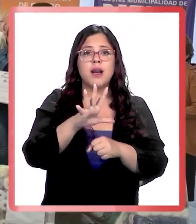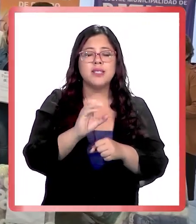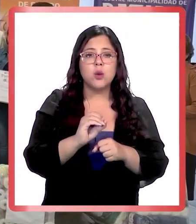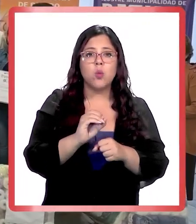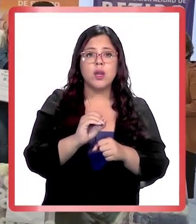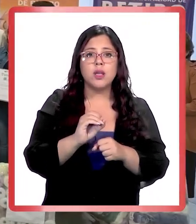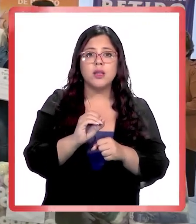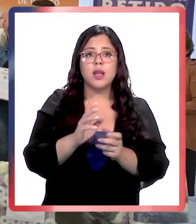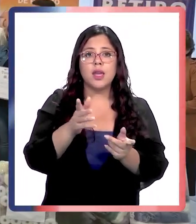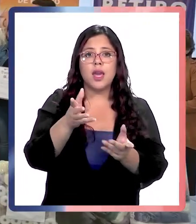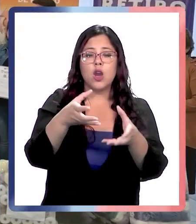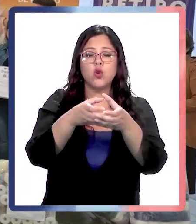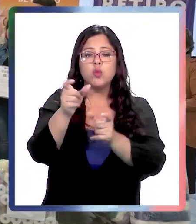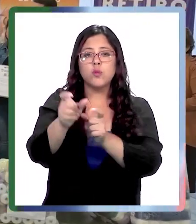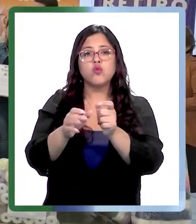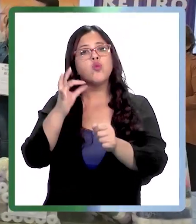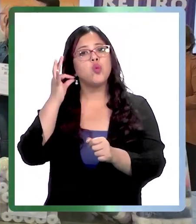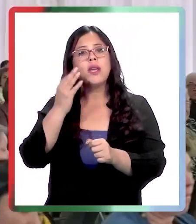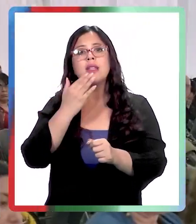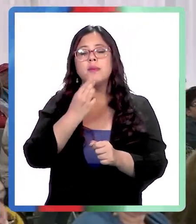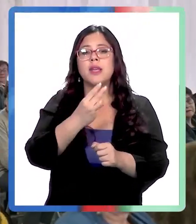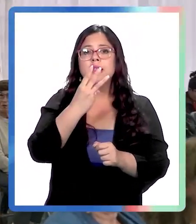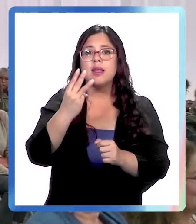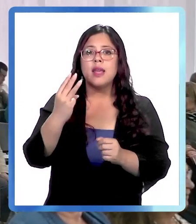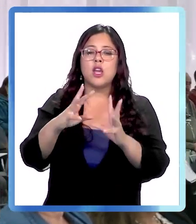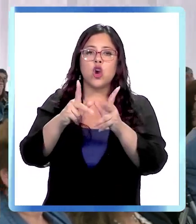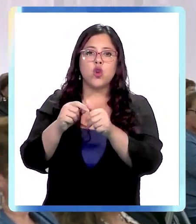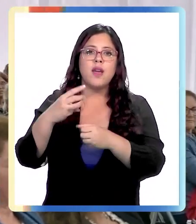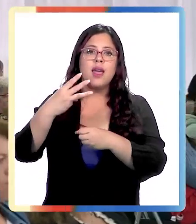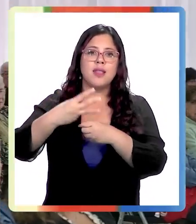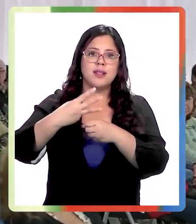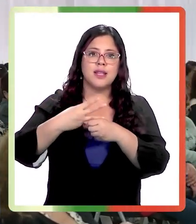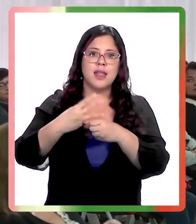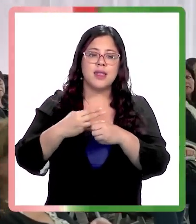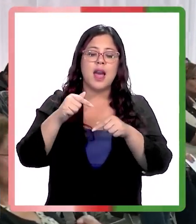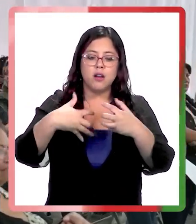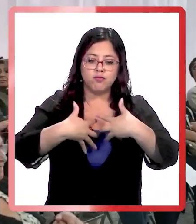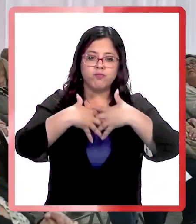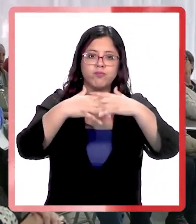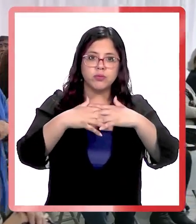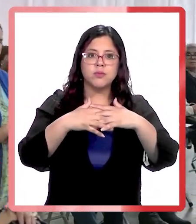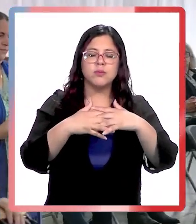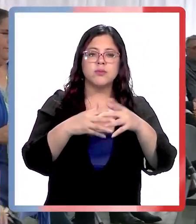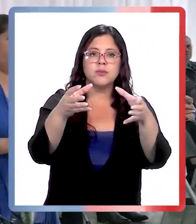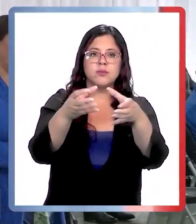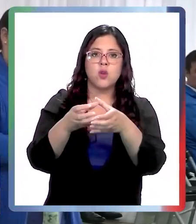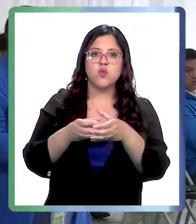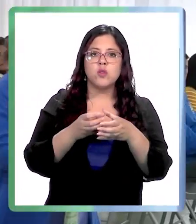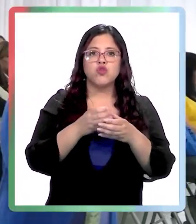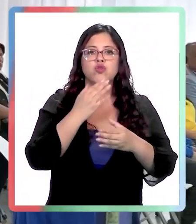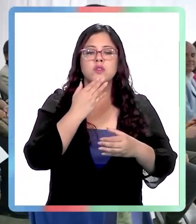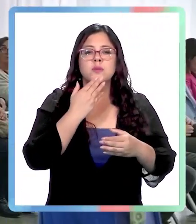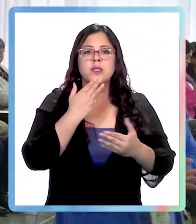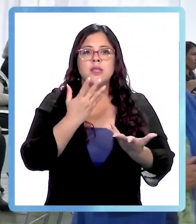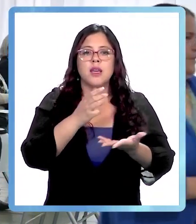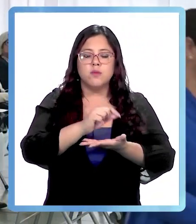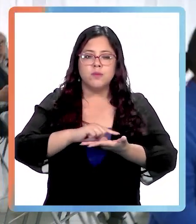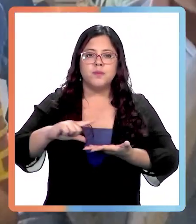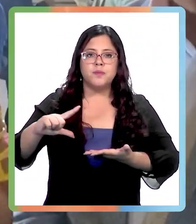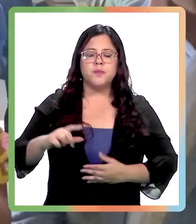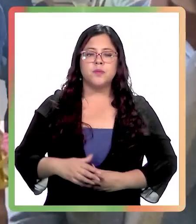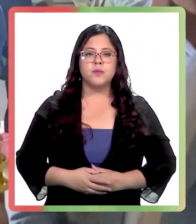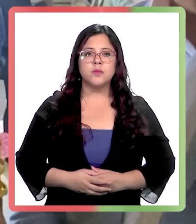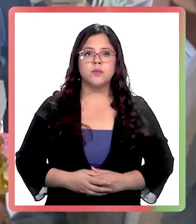de mujeres y 33 clubes de adulto mayor, fortaleciendo así estas organizaciones y también el emprendimiento.